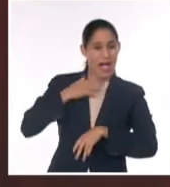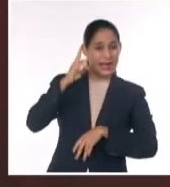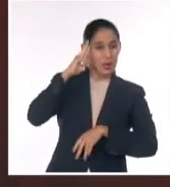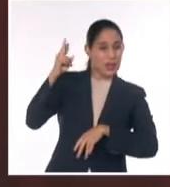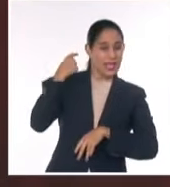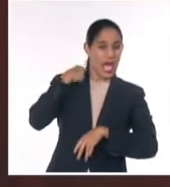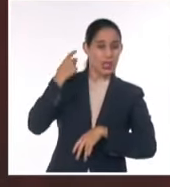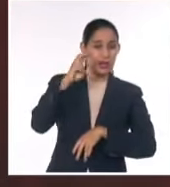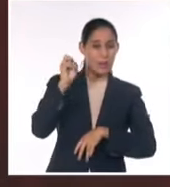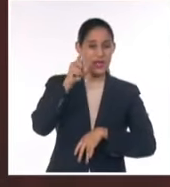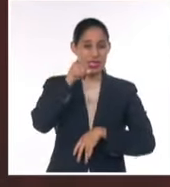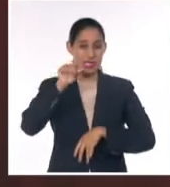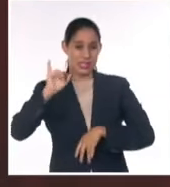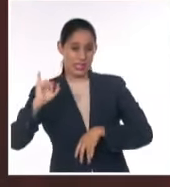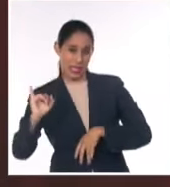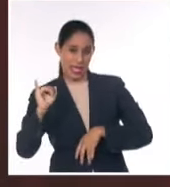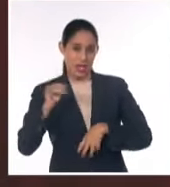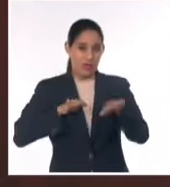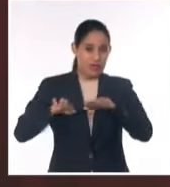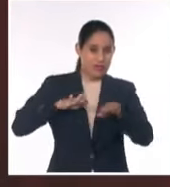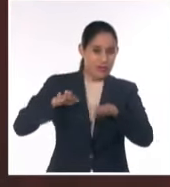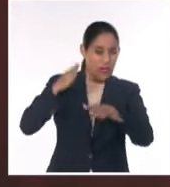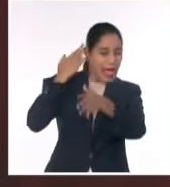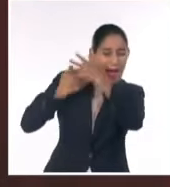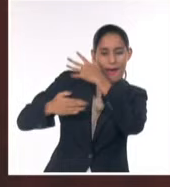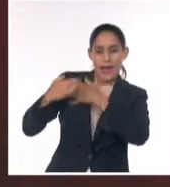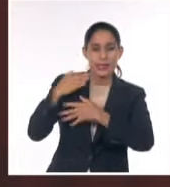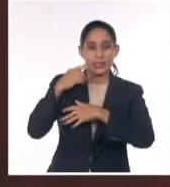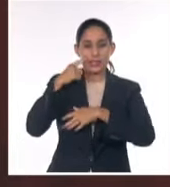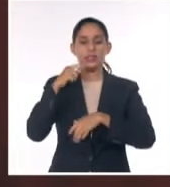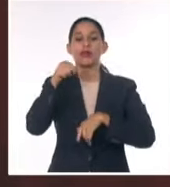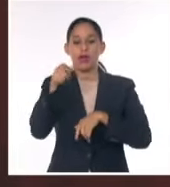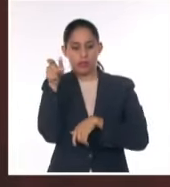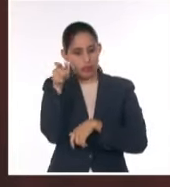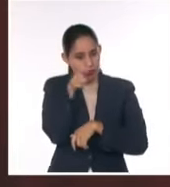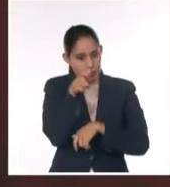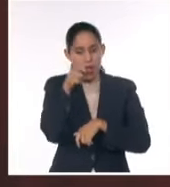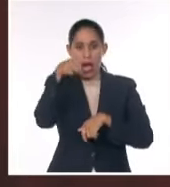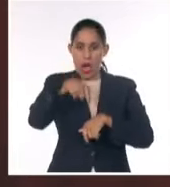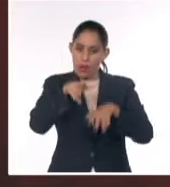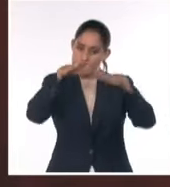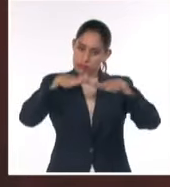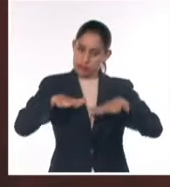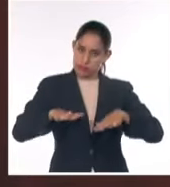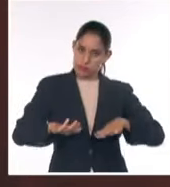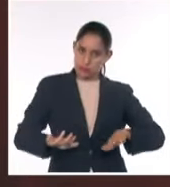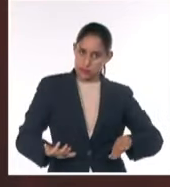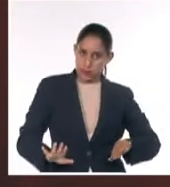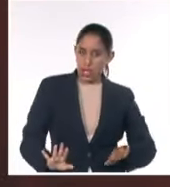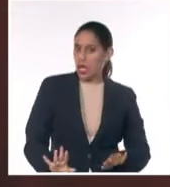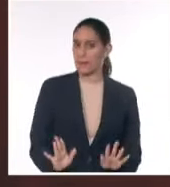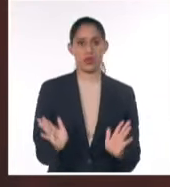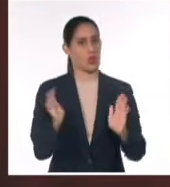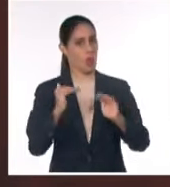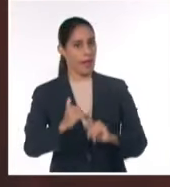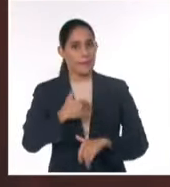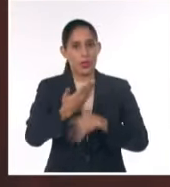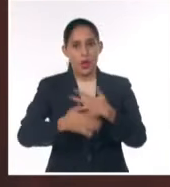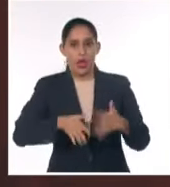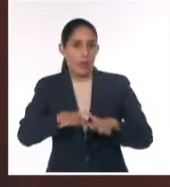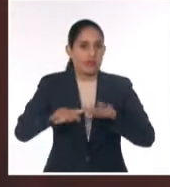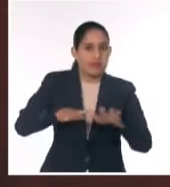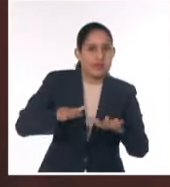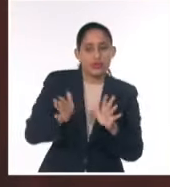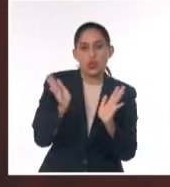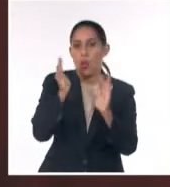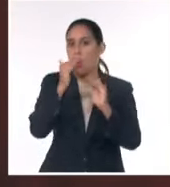zona de Baconao, que son las peligrosas para Santiago de Cuba, en estos momentos se mantienen en calma. No hay ninguna actividad sísmica con peligro en estos momentos que estemos